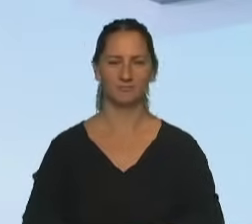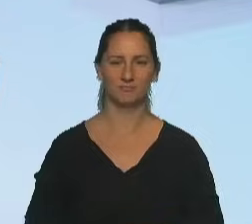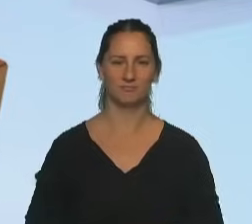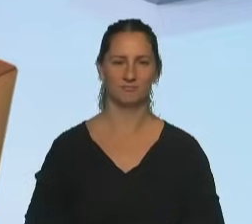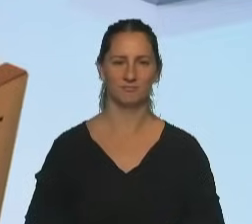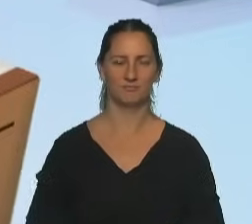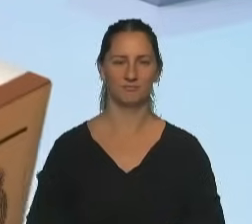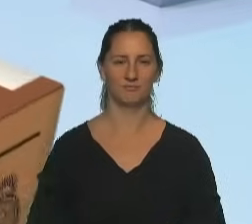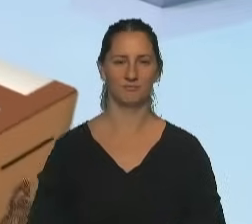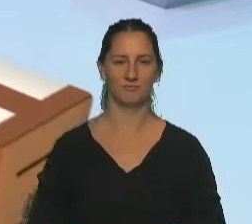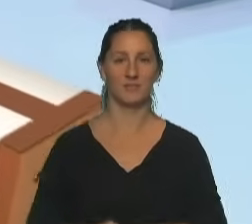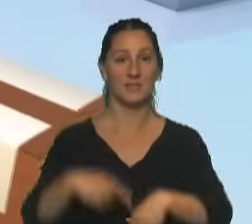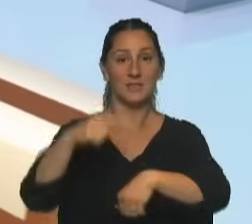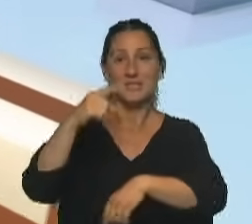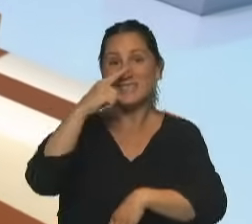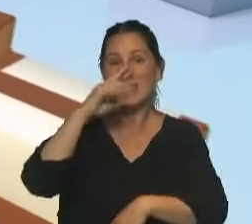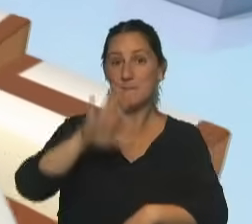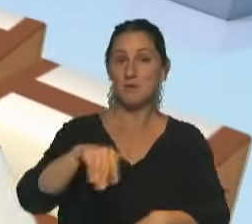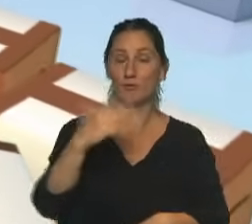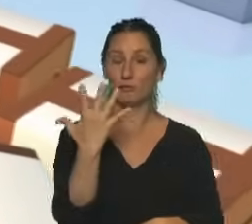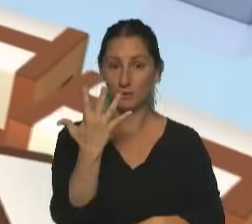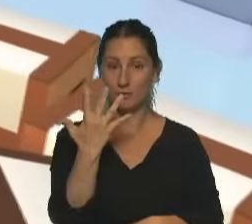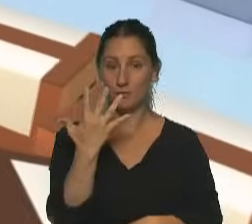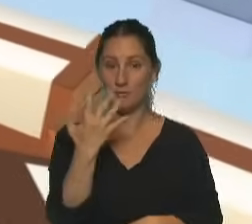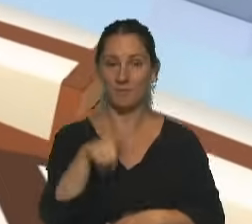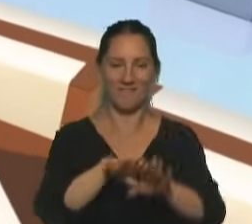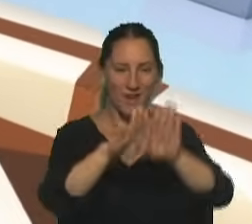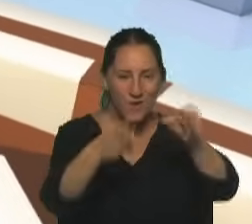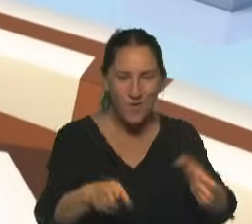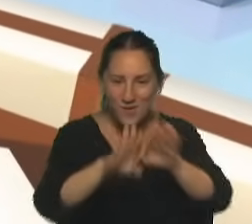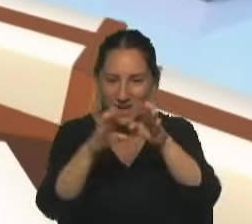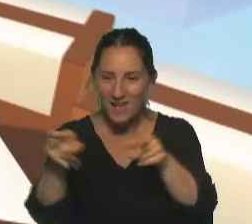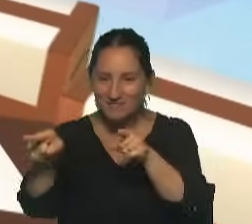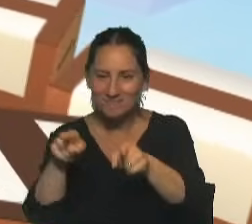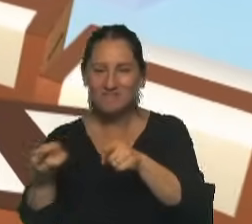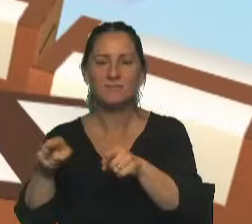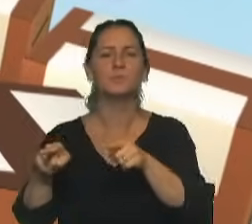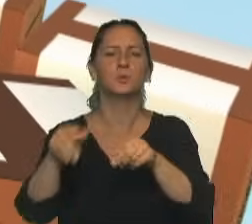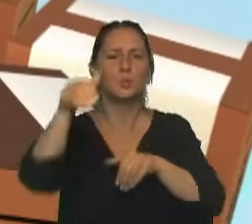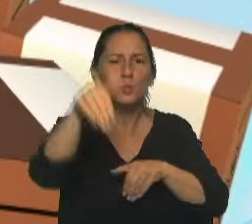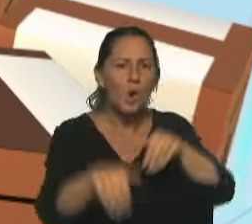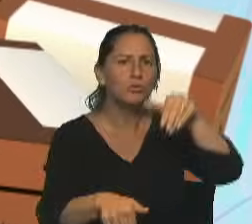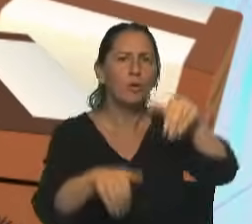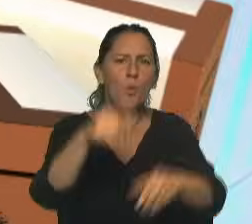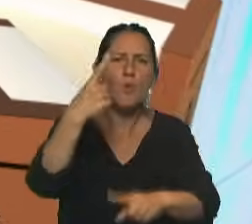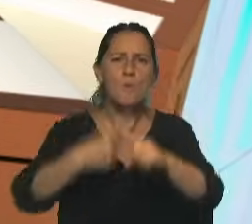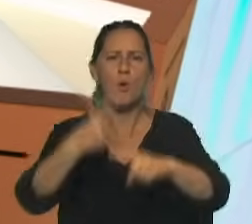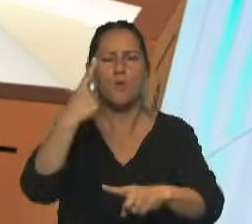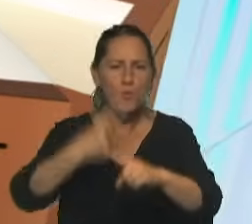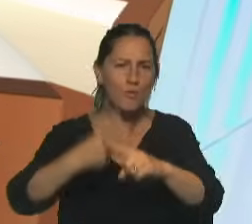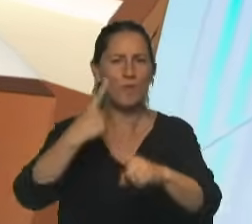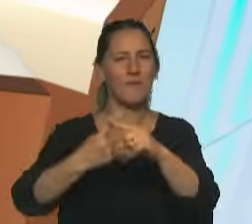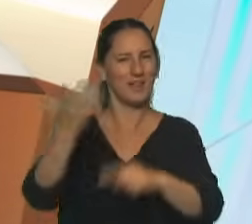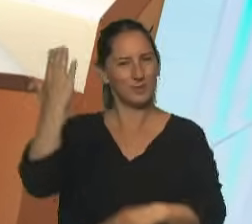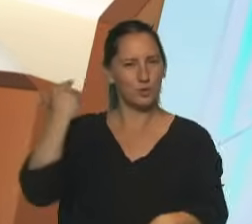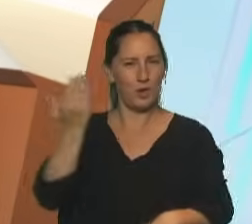estamos ya en 7 menos 5, hay que tener las queridas urnas, voto por voto, ahí lo escuchaba atentamente don Guillermo